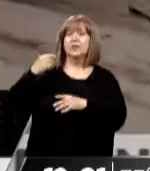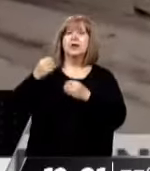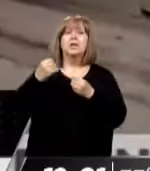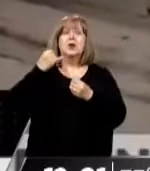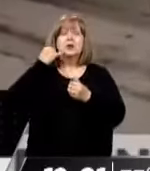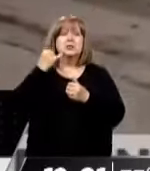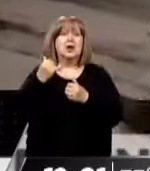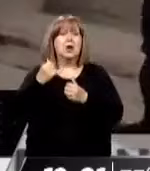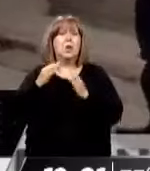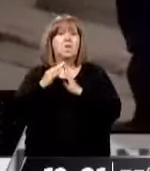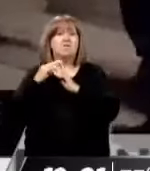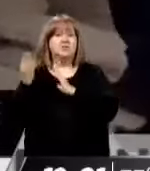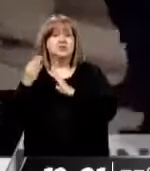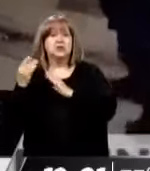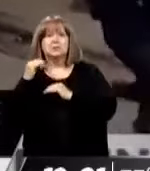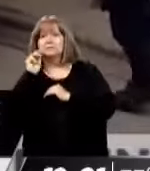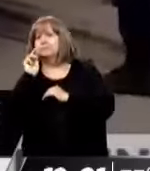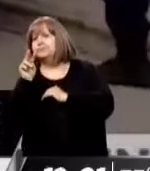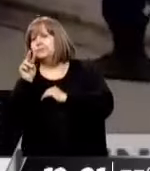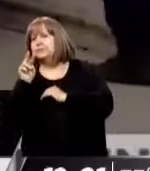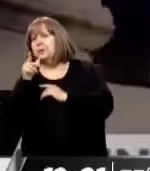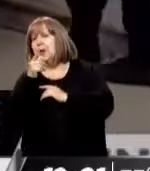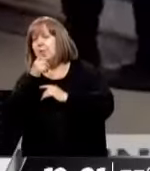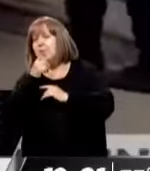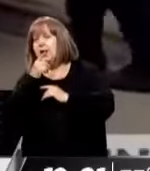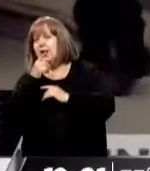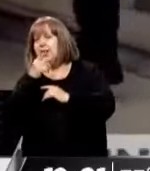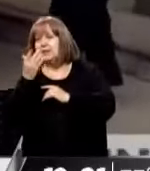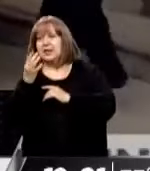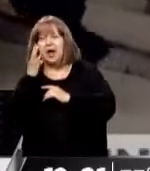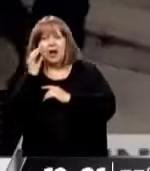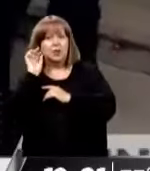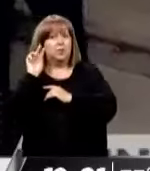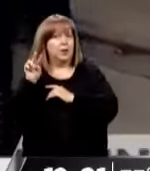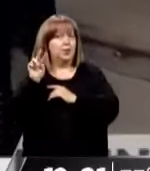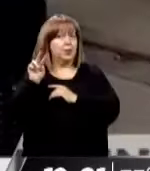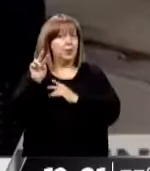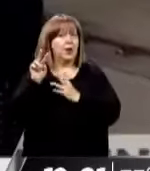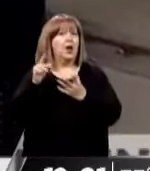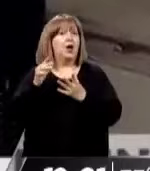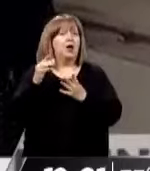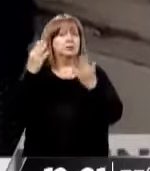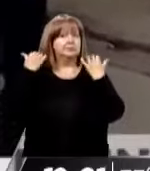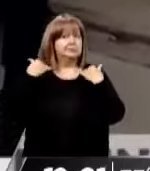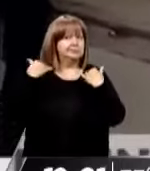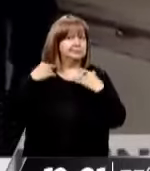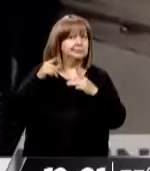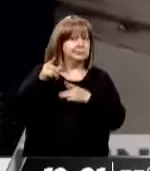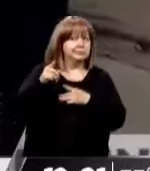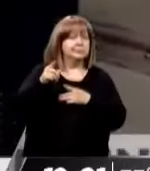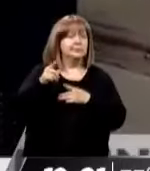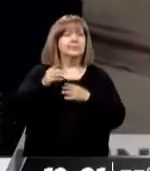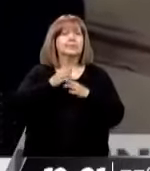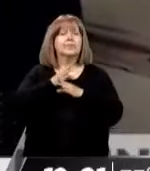mujer que alertó a la policía. Detectaron que estaba en el quincho de la casa particular del llamado barrio La Esperanza.